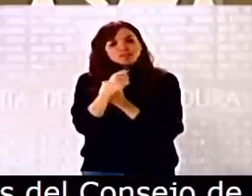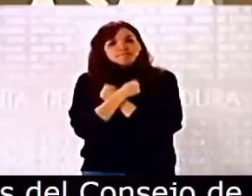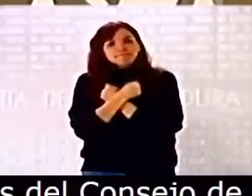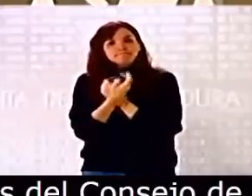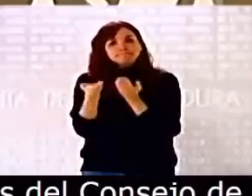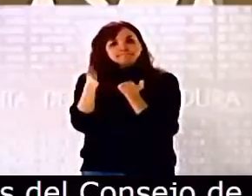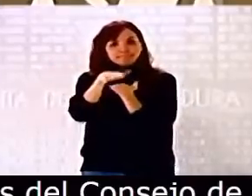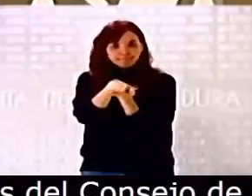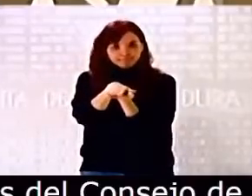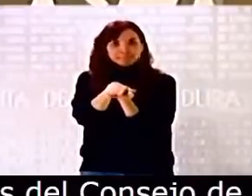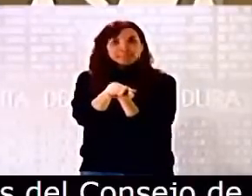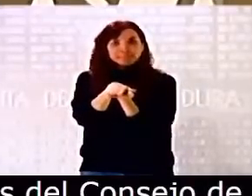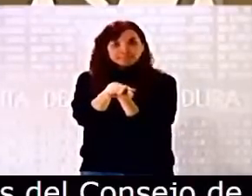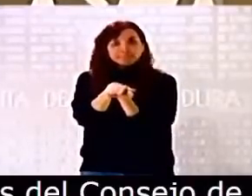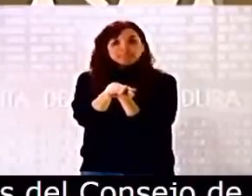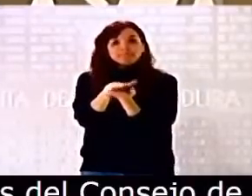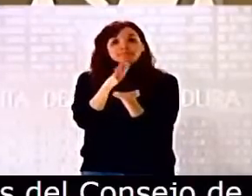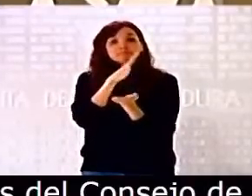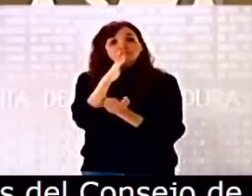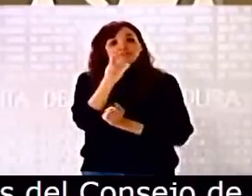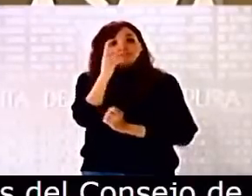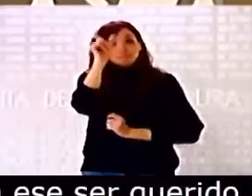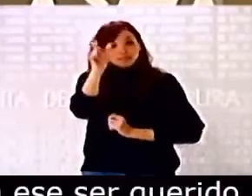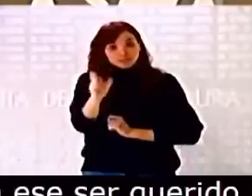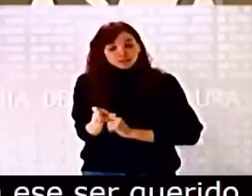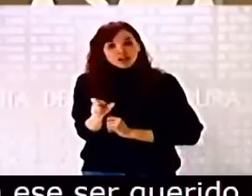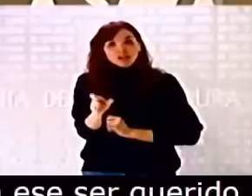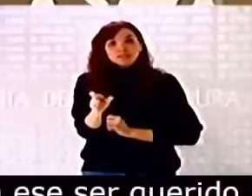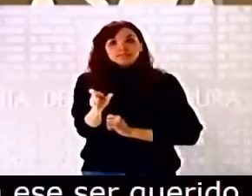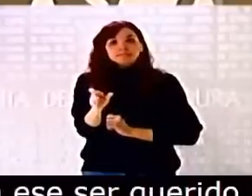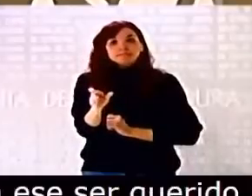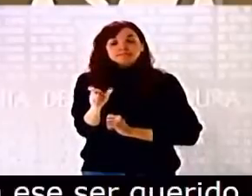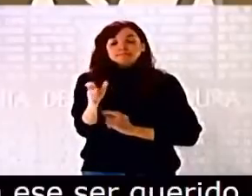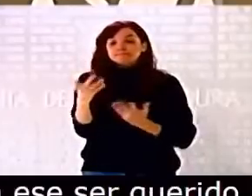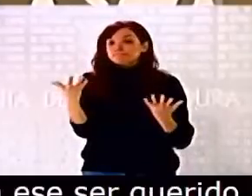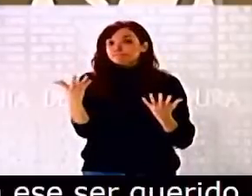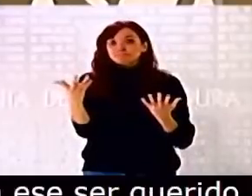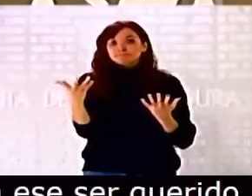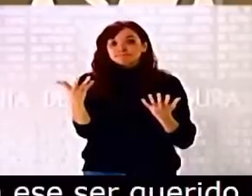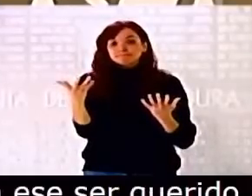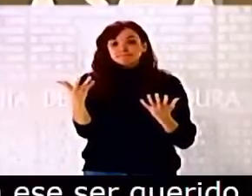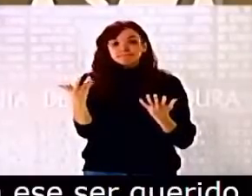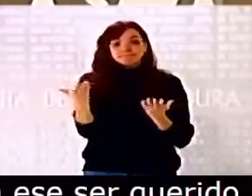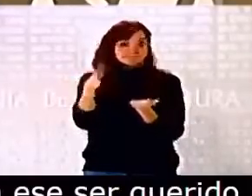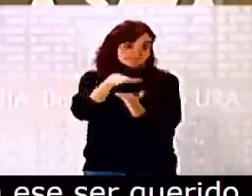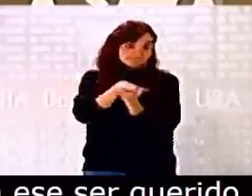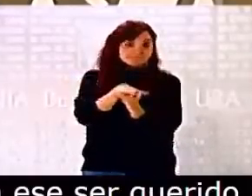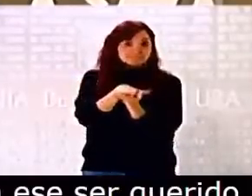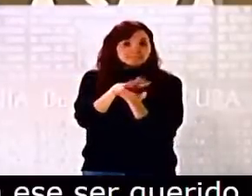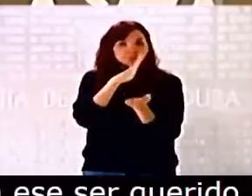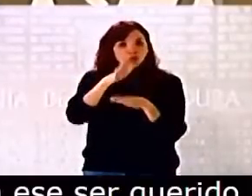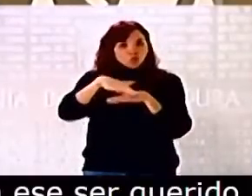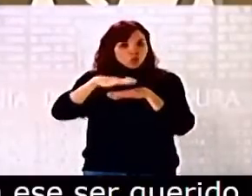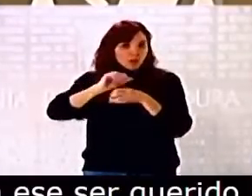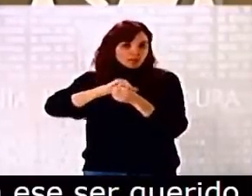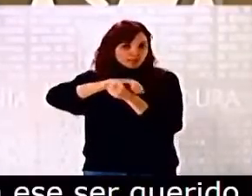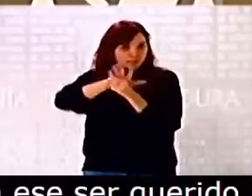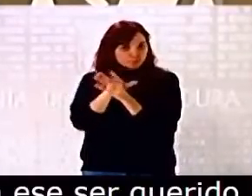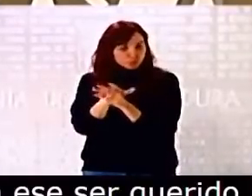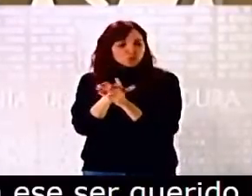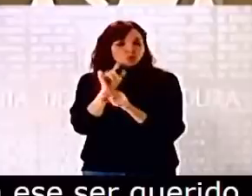que no ha podido hacer frente a la pandemia. En segundo